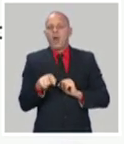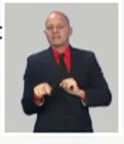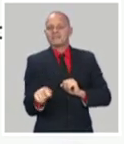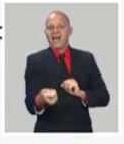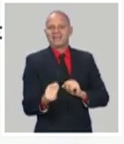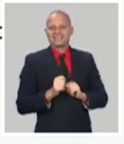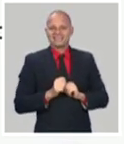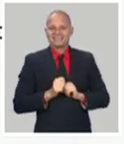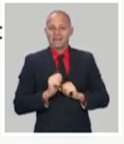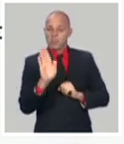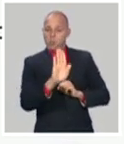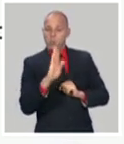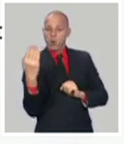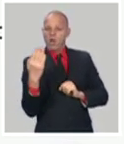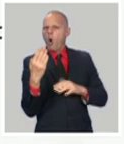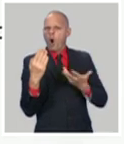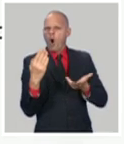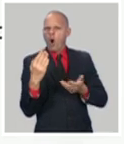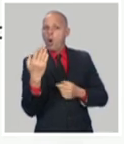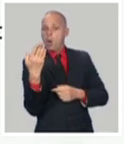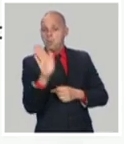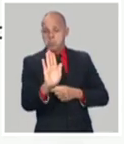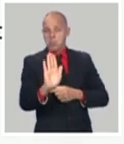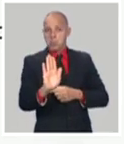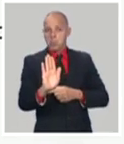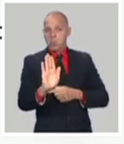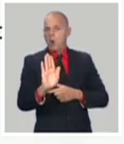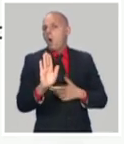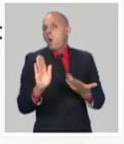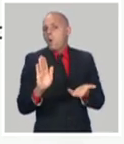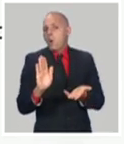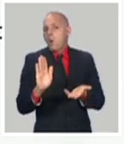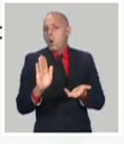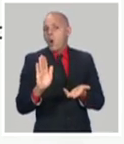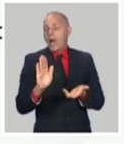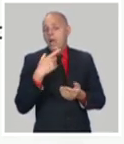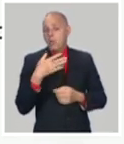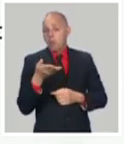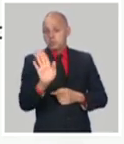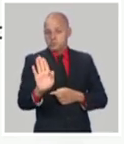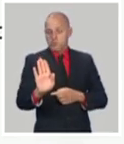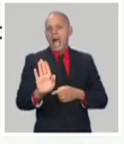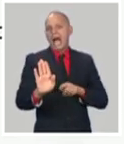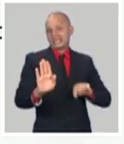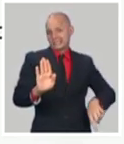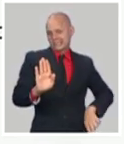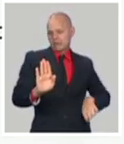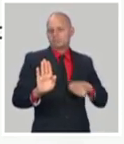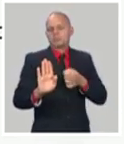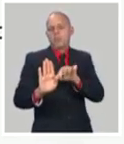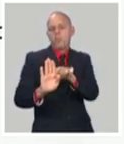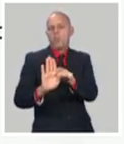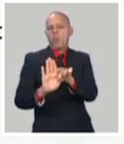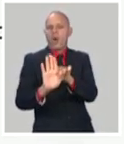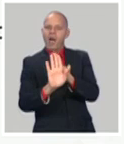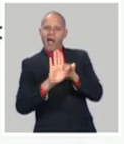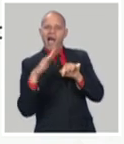una llave que encaje perfectamente en la cerradura. Algunas de estas mutaciones que están situadas en esta zona